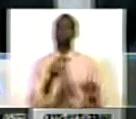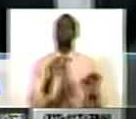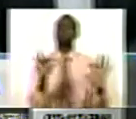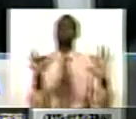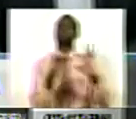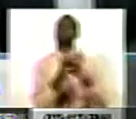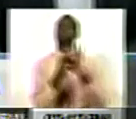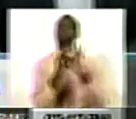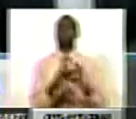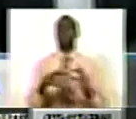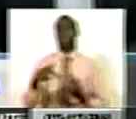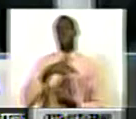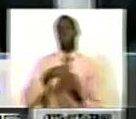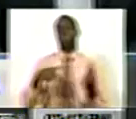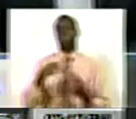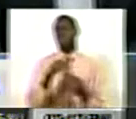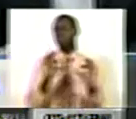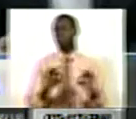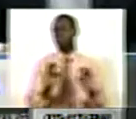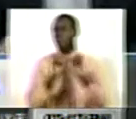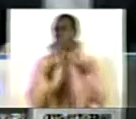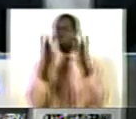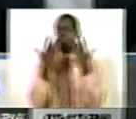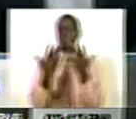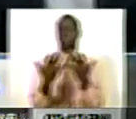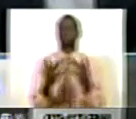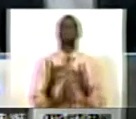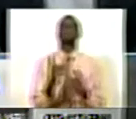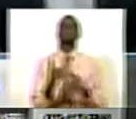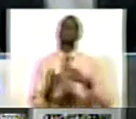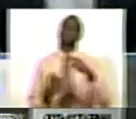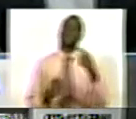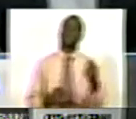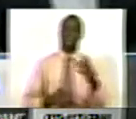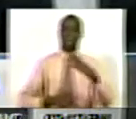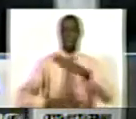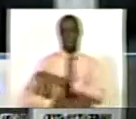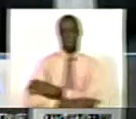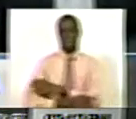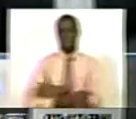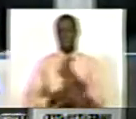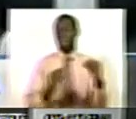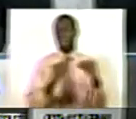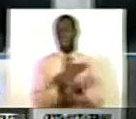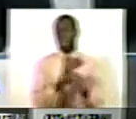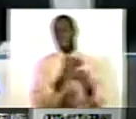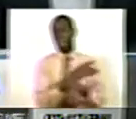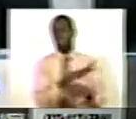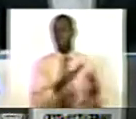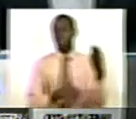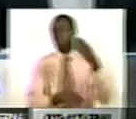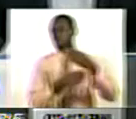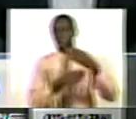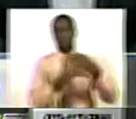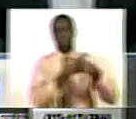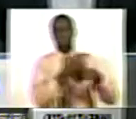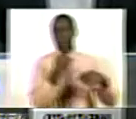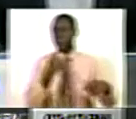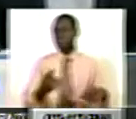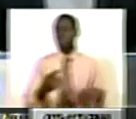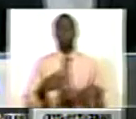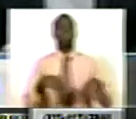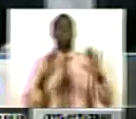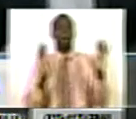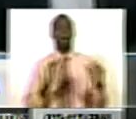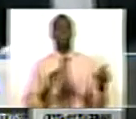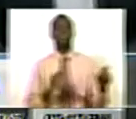bolivariana y, como siempre, los sectores de la derecha venezolana, incoherentes en sus planteamientos, que permanentemente,